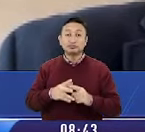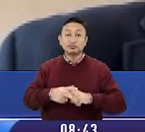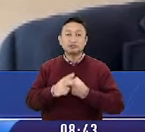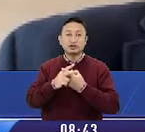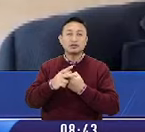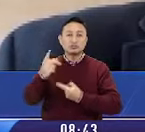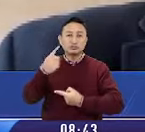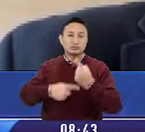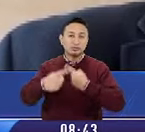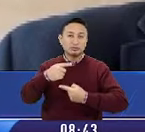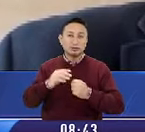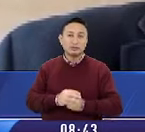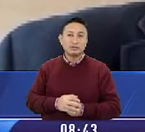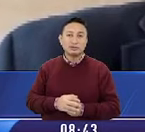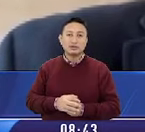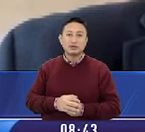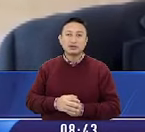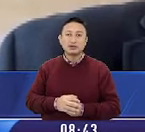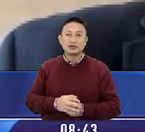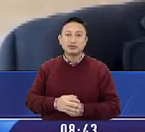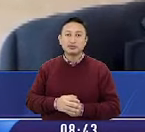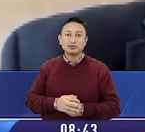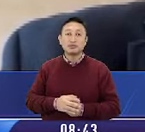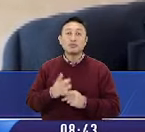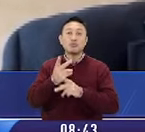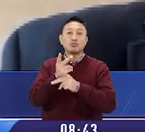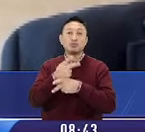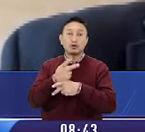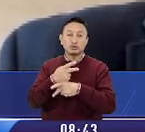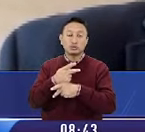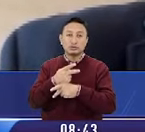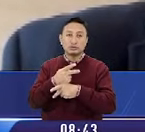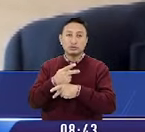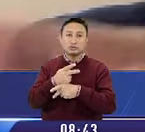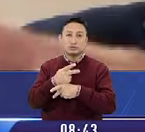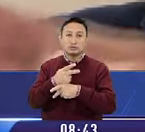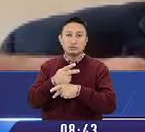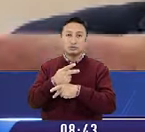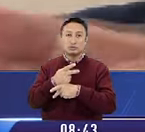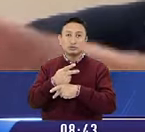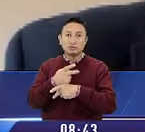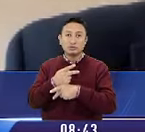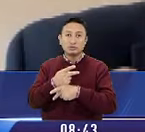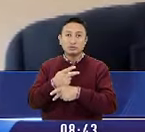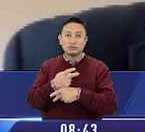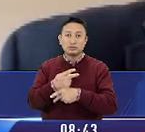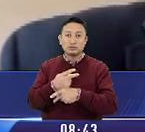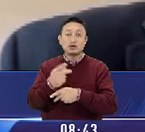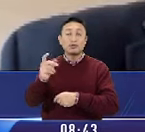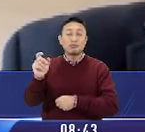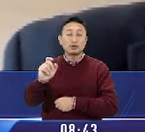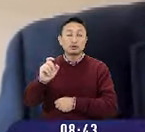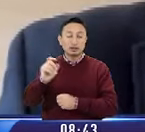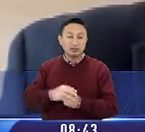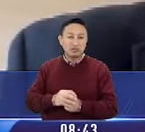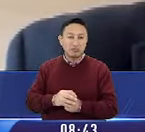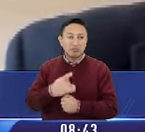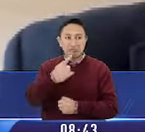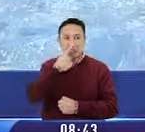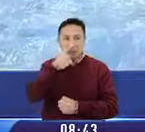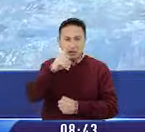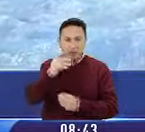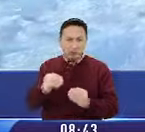y desarrollar canales, desarrollar productos que puedan, no necesariamente son, pero puedan ser de interés del